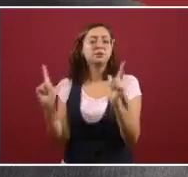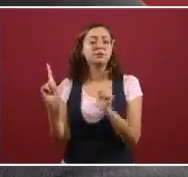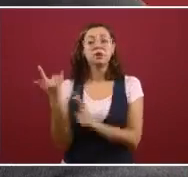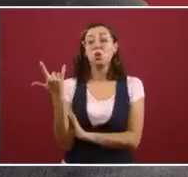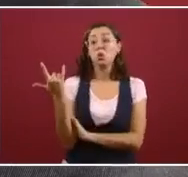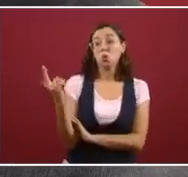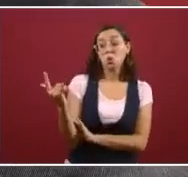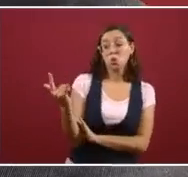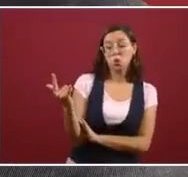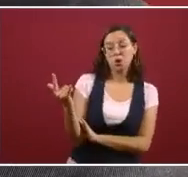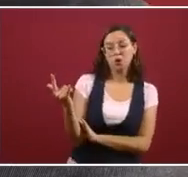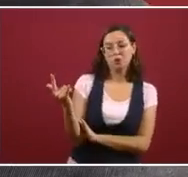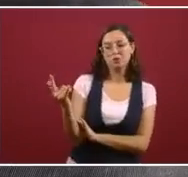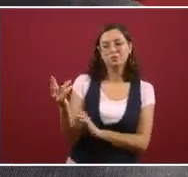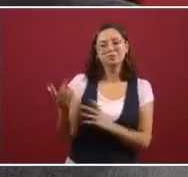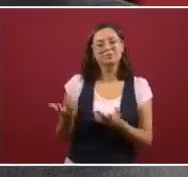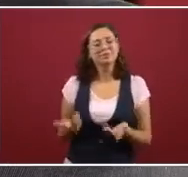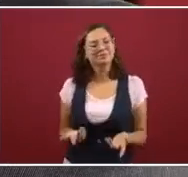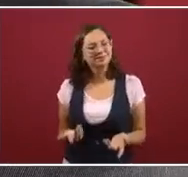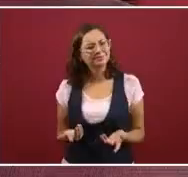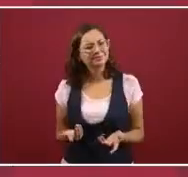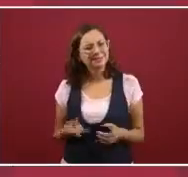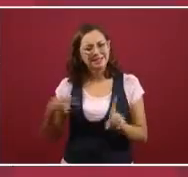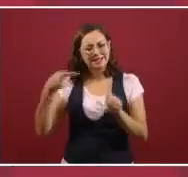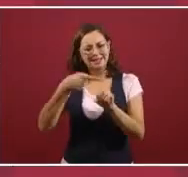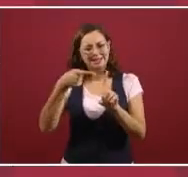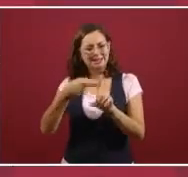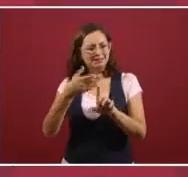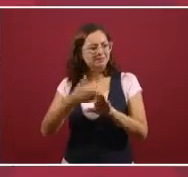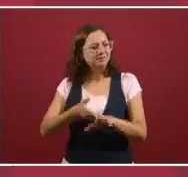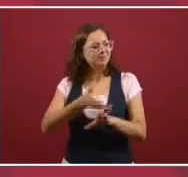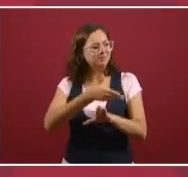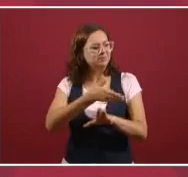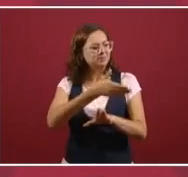Y ya había antecedentes